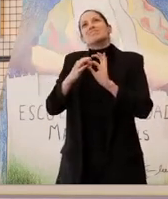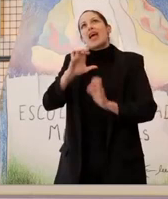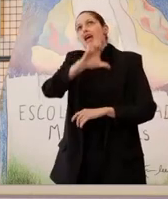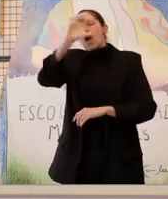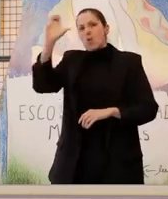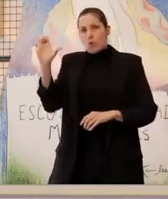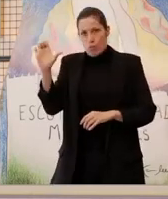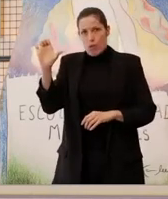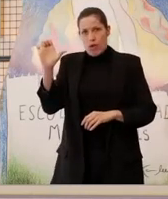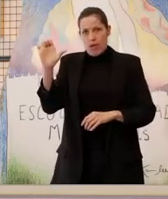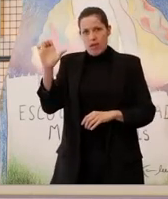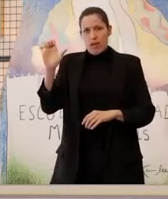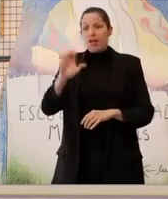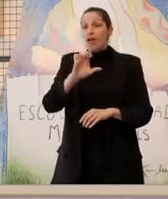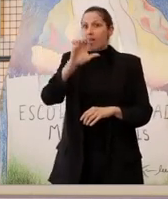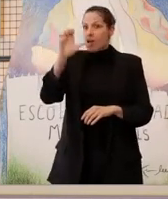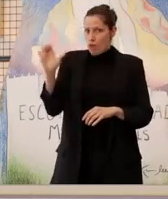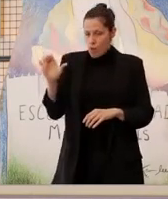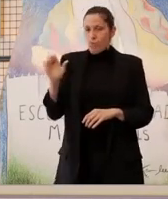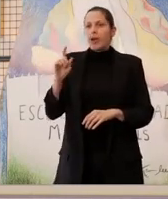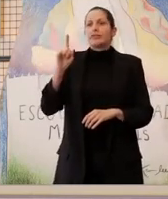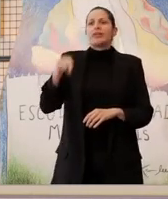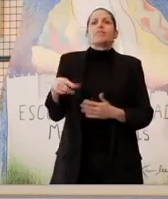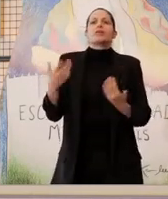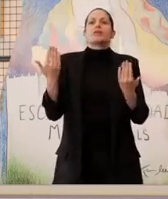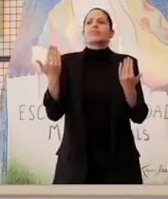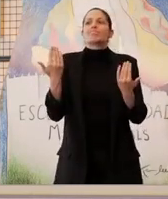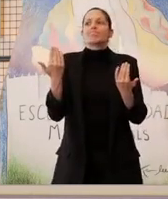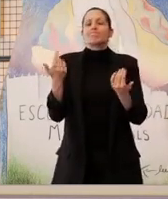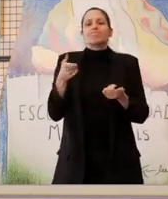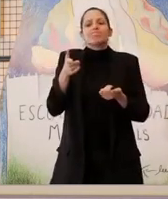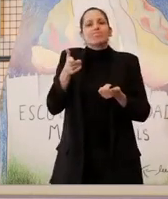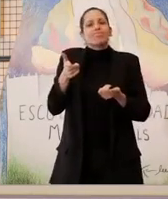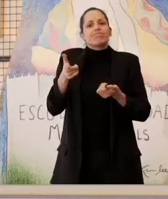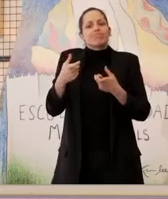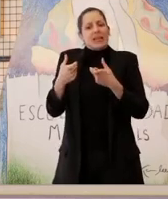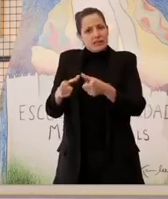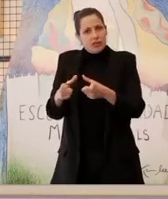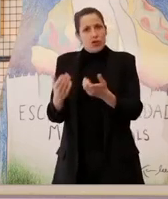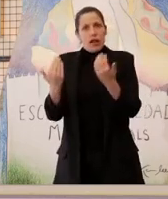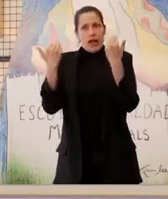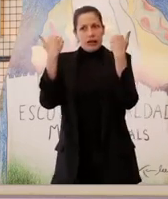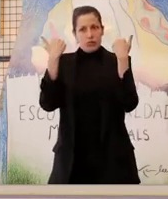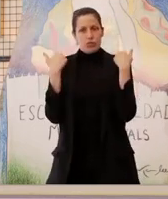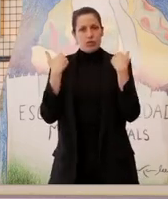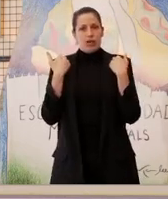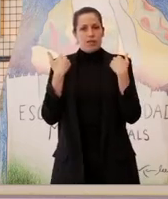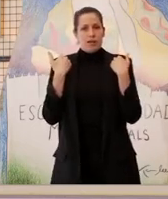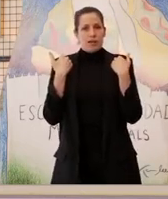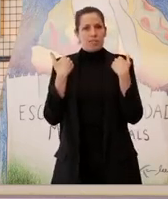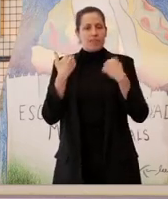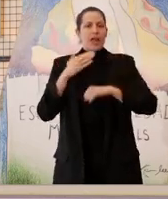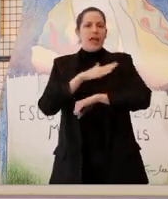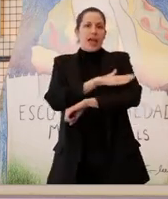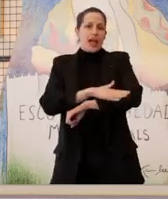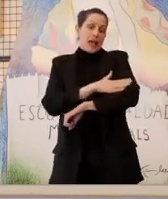cuyas espaldas recae en buena medida que no en toda la medida la construcción del estado de bienestar después hay otra vieja